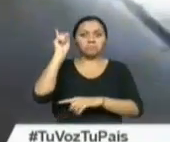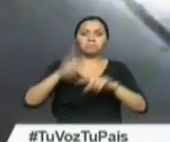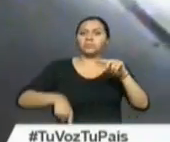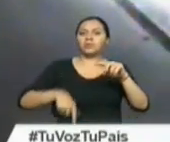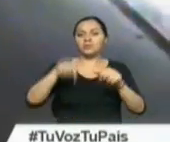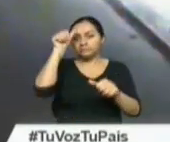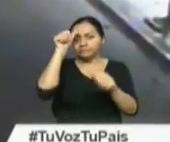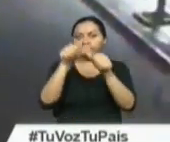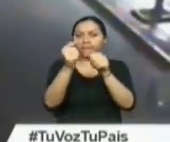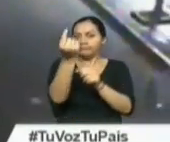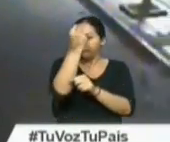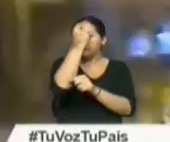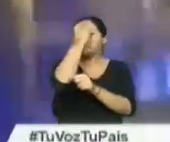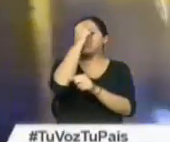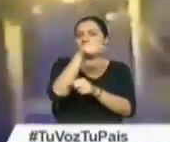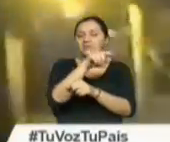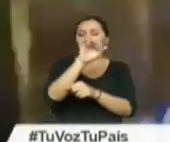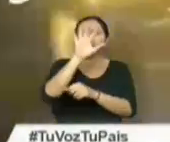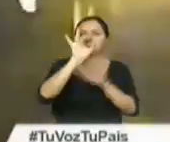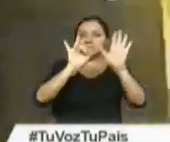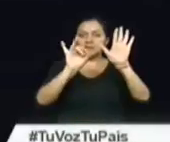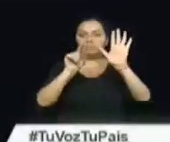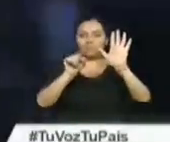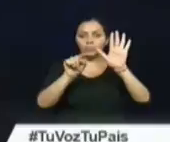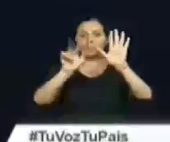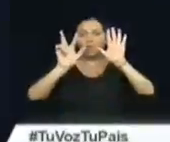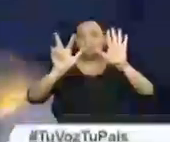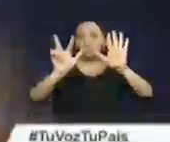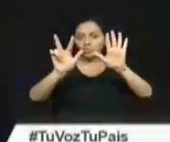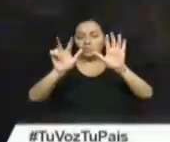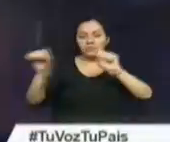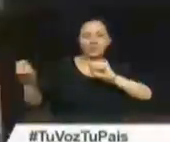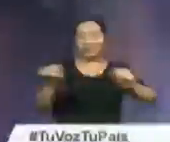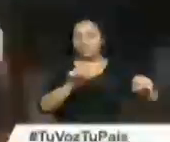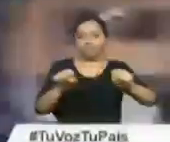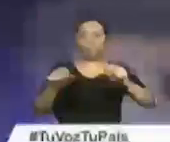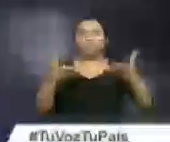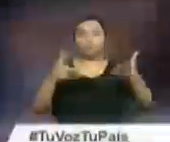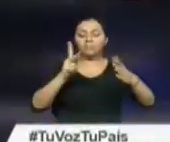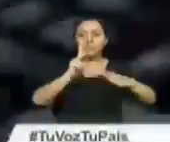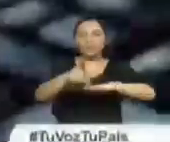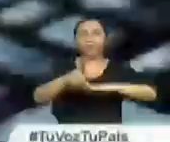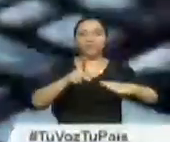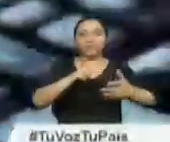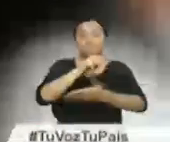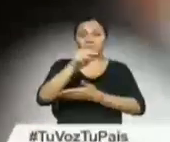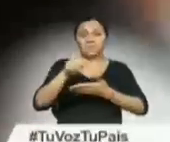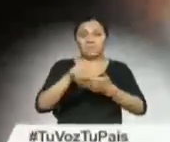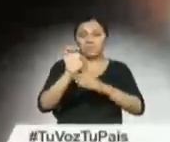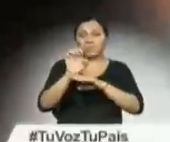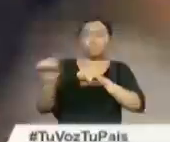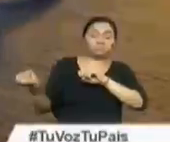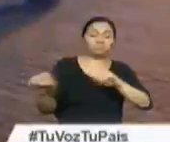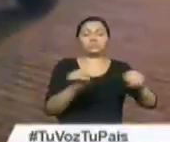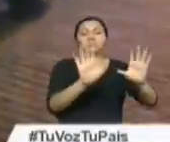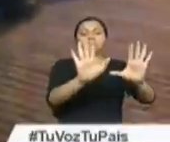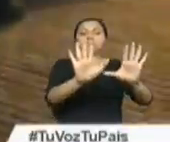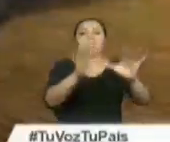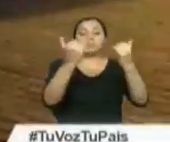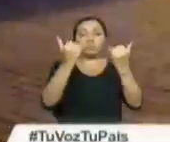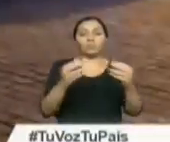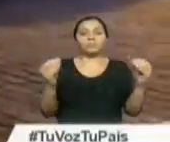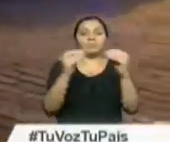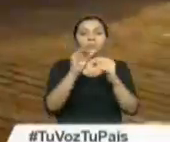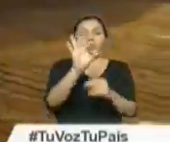un terremoto de 7.8 grados de magnitud con epicentro en Pedernales sacudía a la patria y ponía a prueba la capacidad